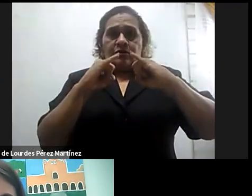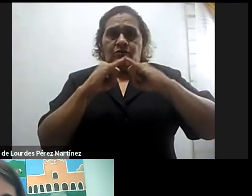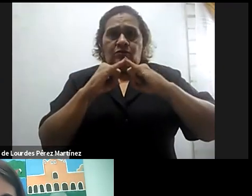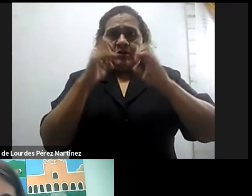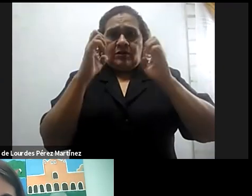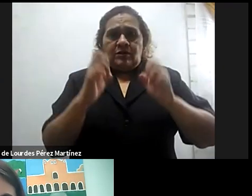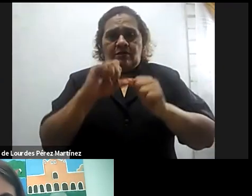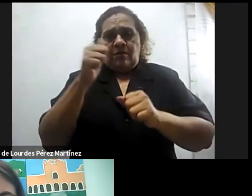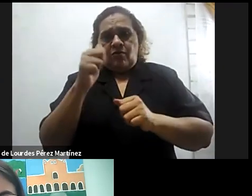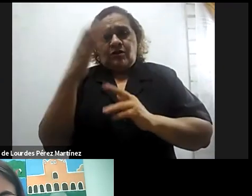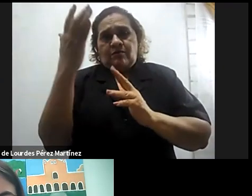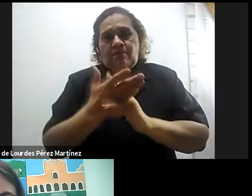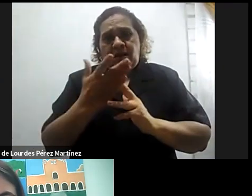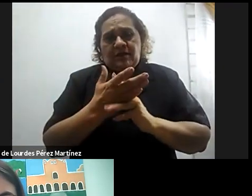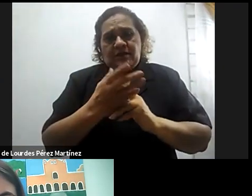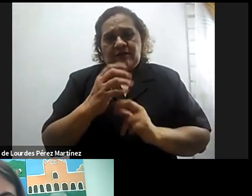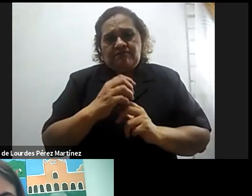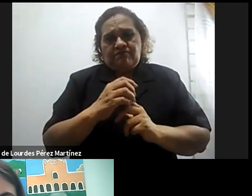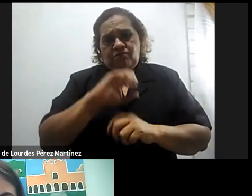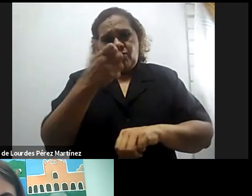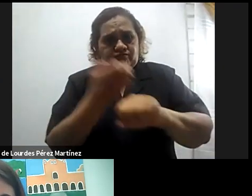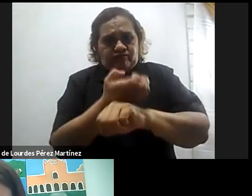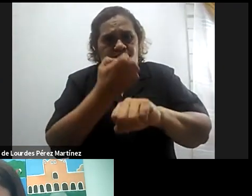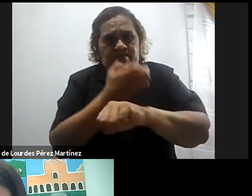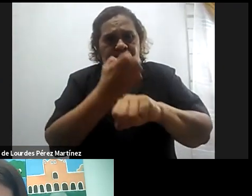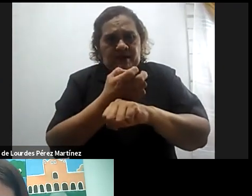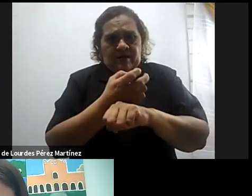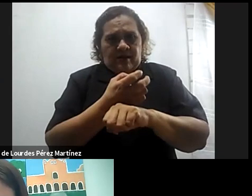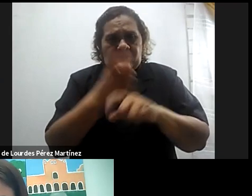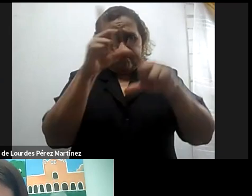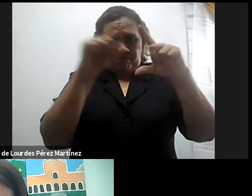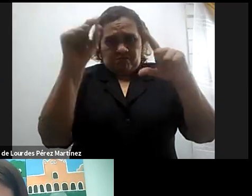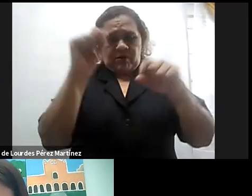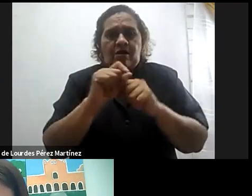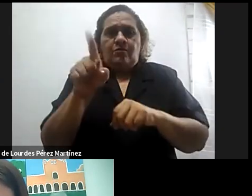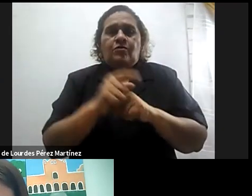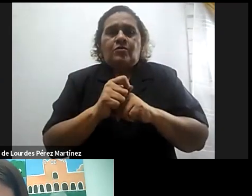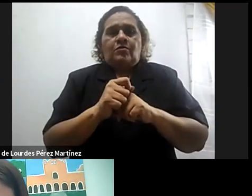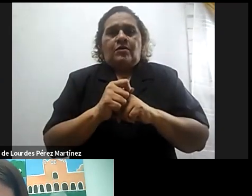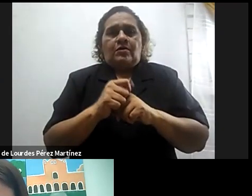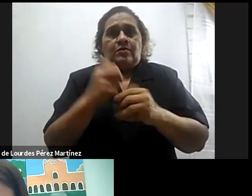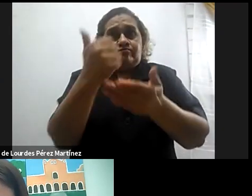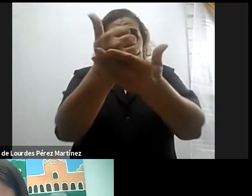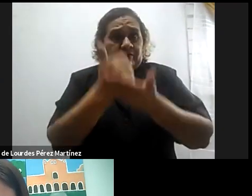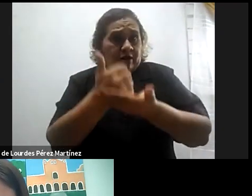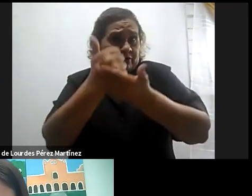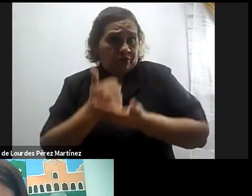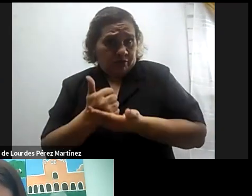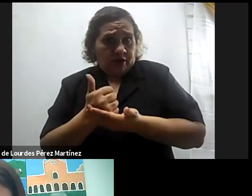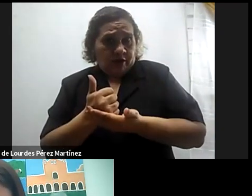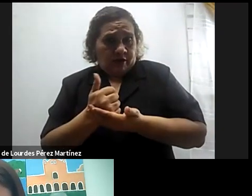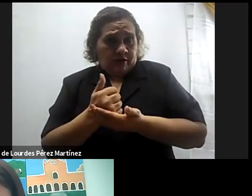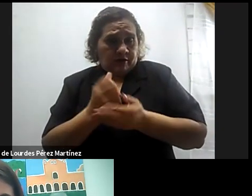otras partes del país, que ellos de alguna manera pues han sido también muy generosos para compartir su información y para poder